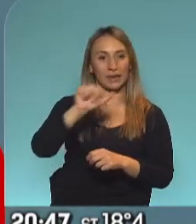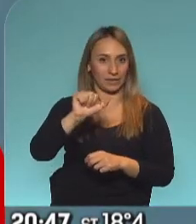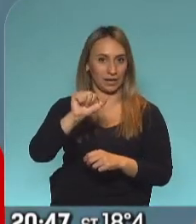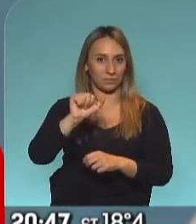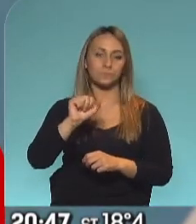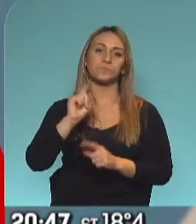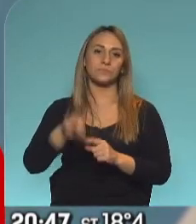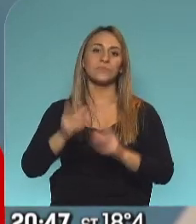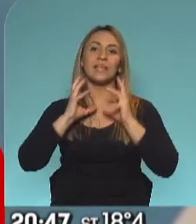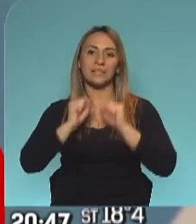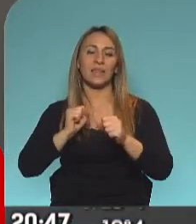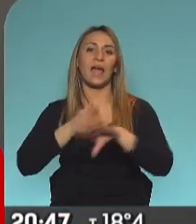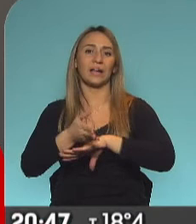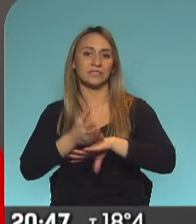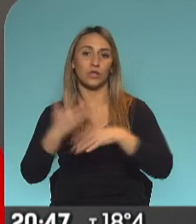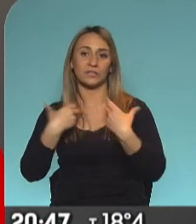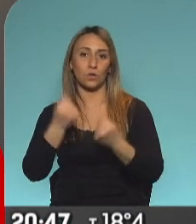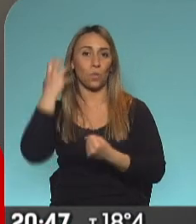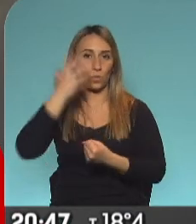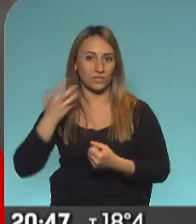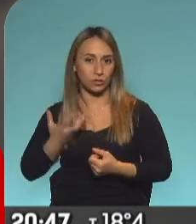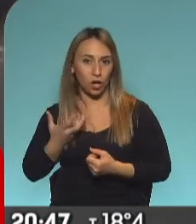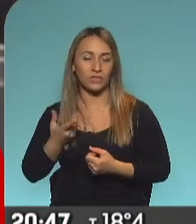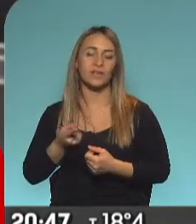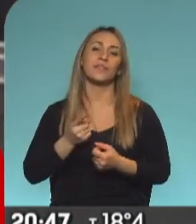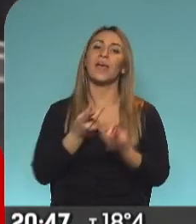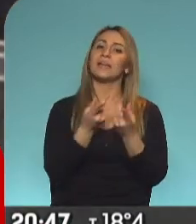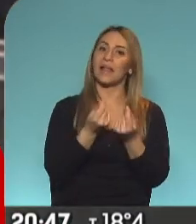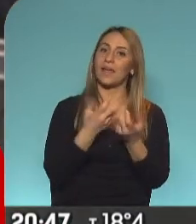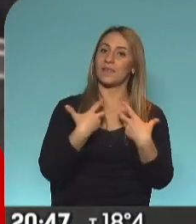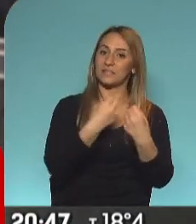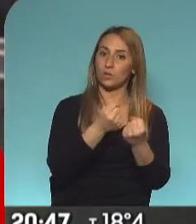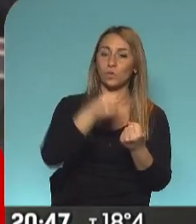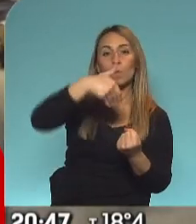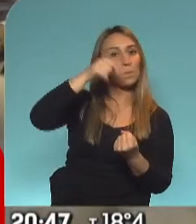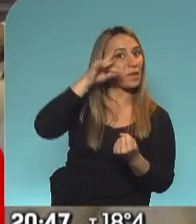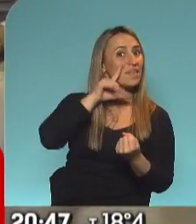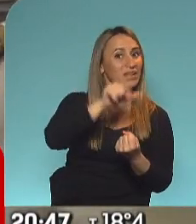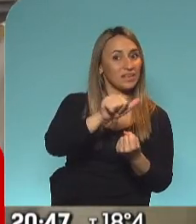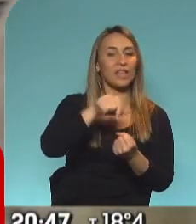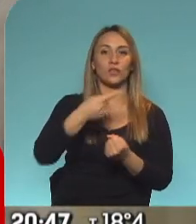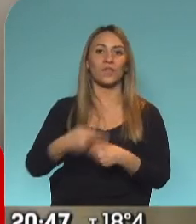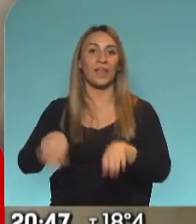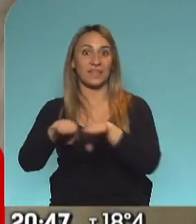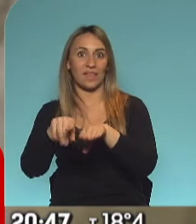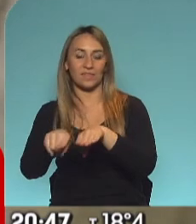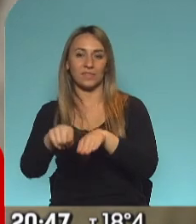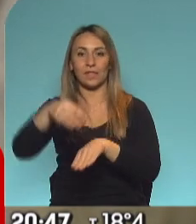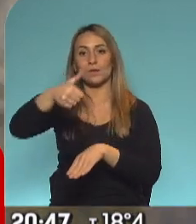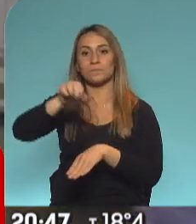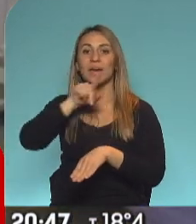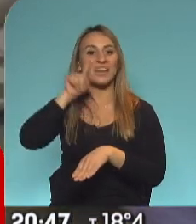los secretarios de acceso a la salud carla vizzotti de calidad en salud arnaldo medina y de equidad en salud martín